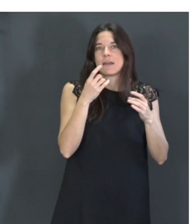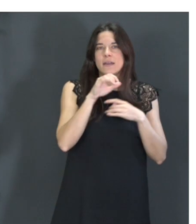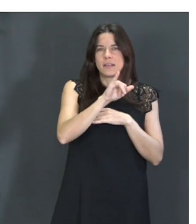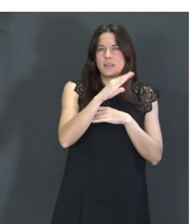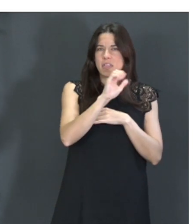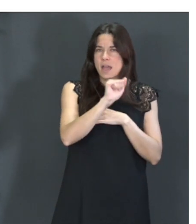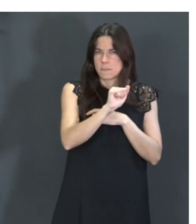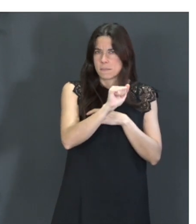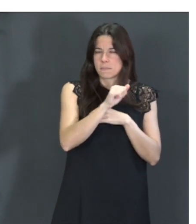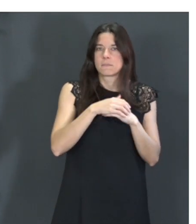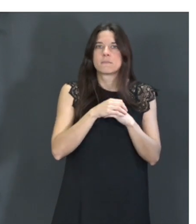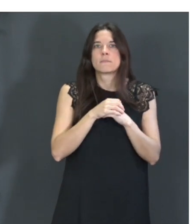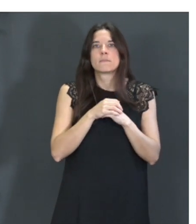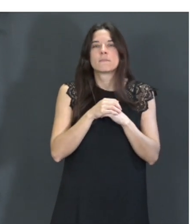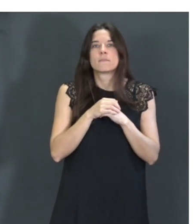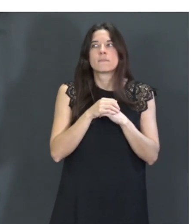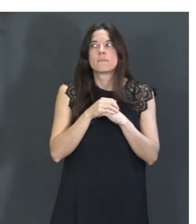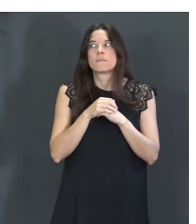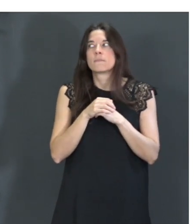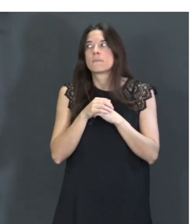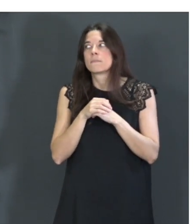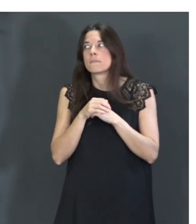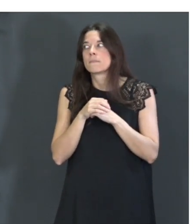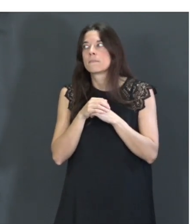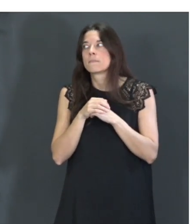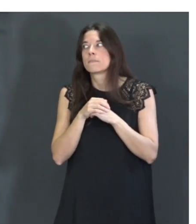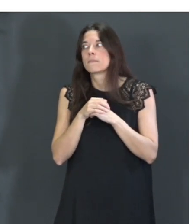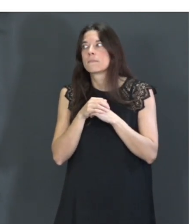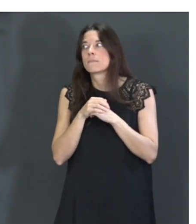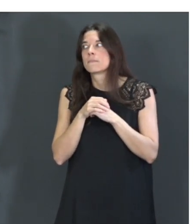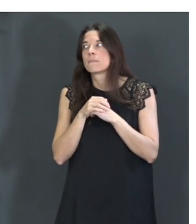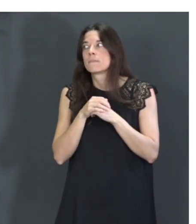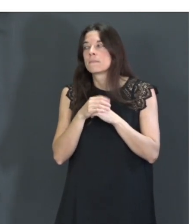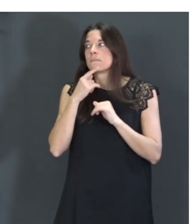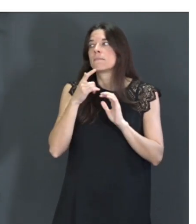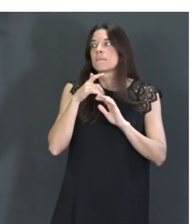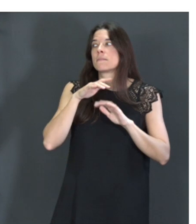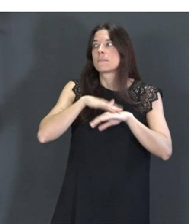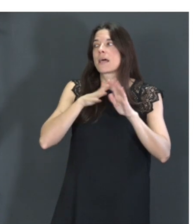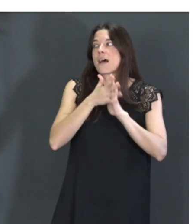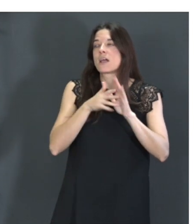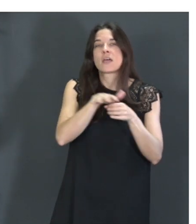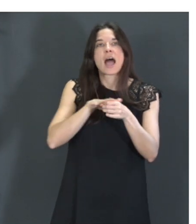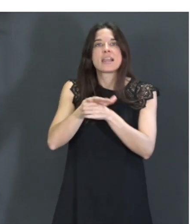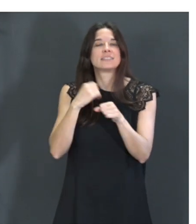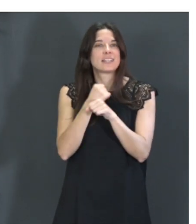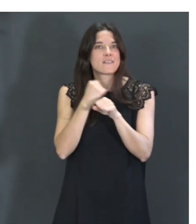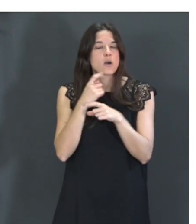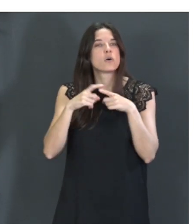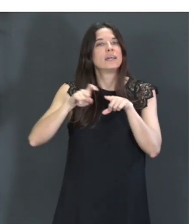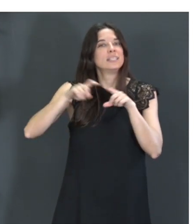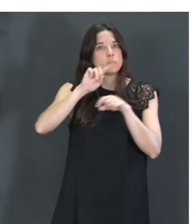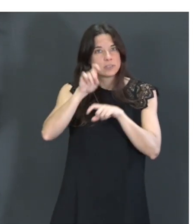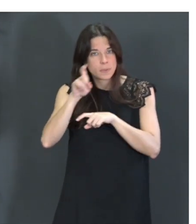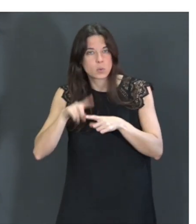¿vale? Lo que hicimos fue acordar las áreas de trabajo que he comentado antes, ¿vale? Los tipos de preguntas, también